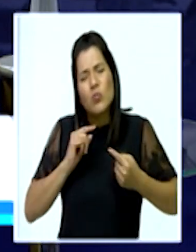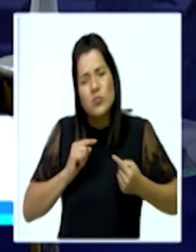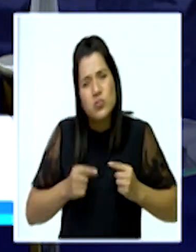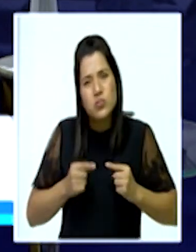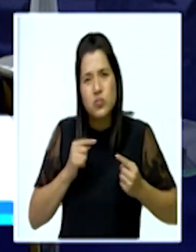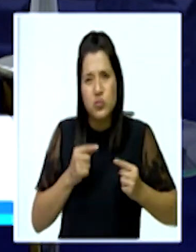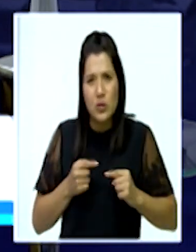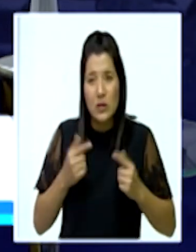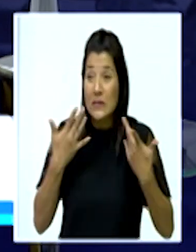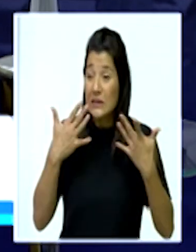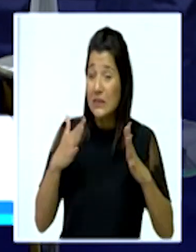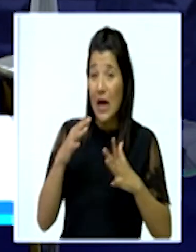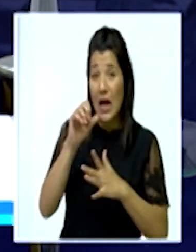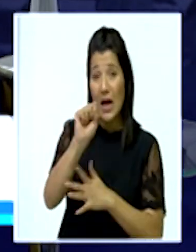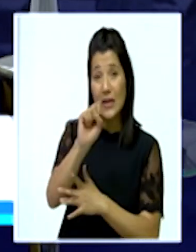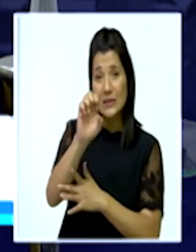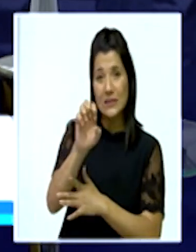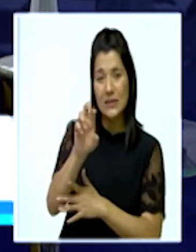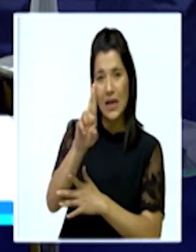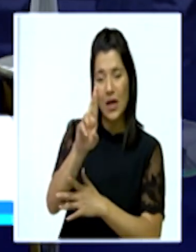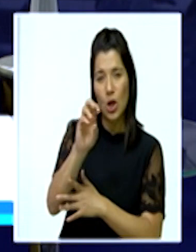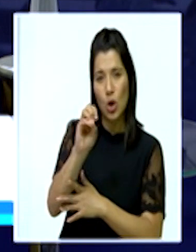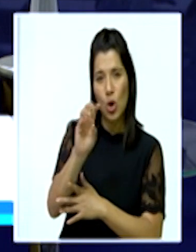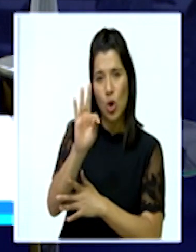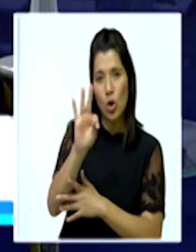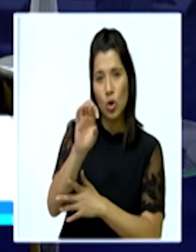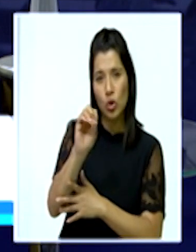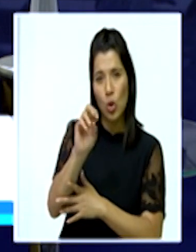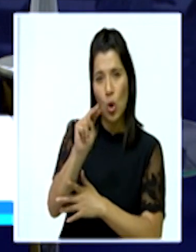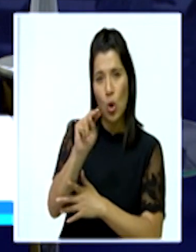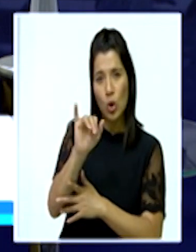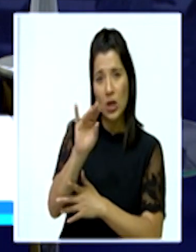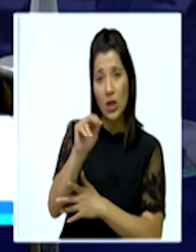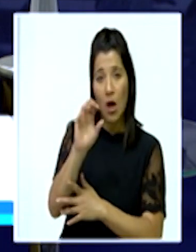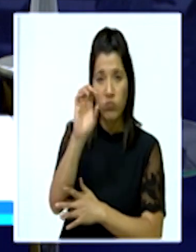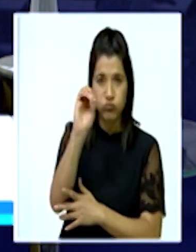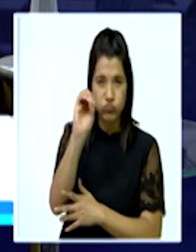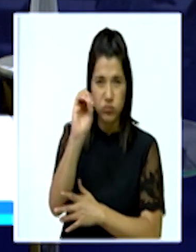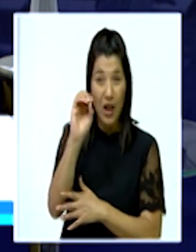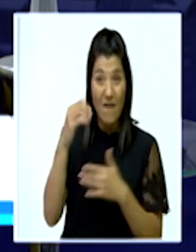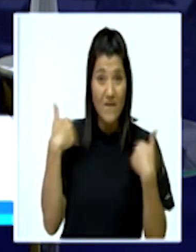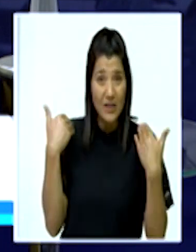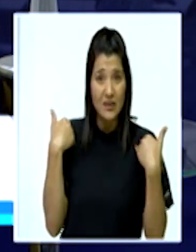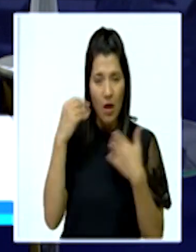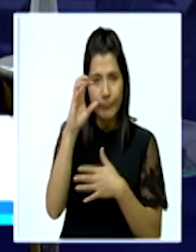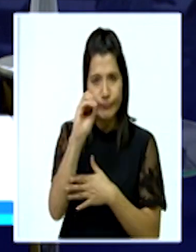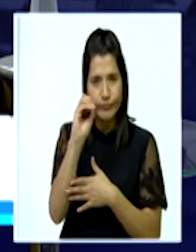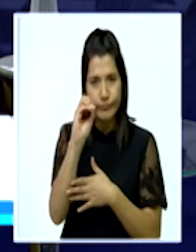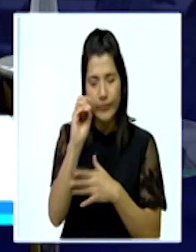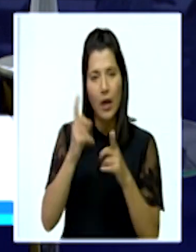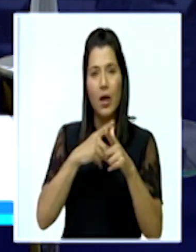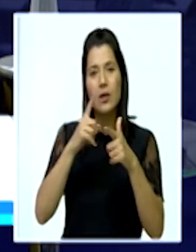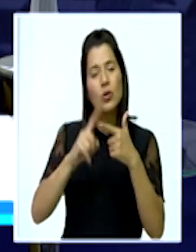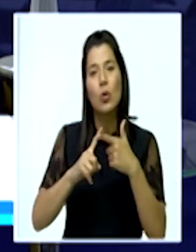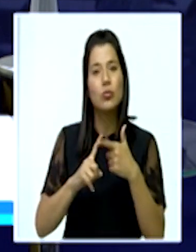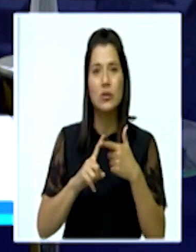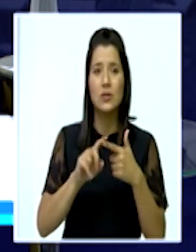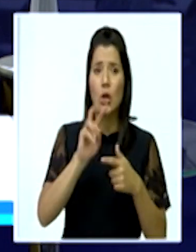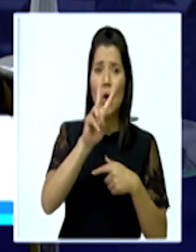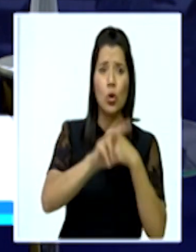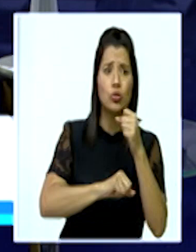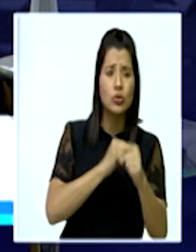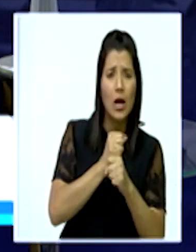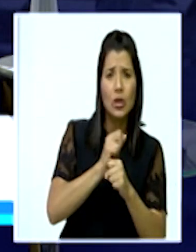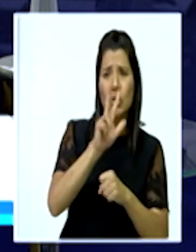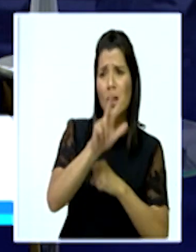digamos, ya entró en un estado químico de depresión muy profunda y entonces ya podemos, digamos, 2 años, 3 años igual,